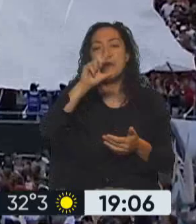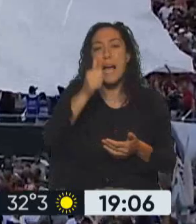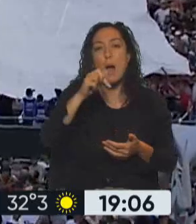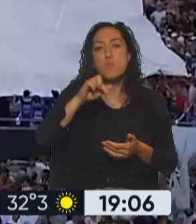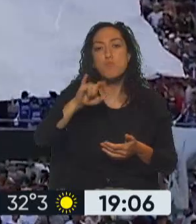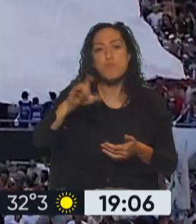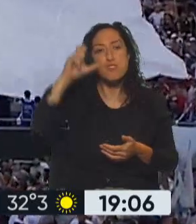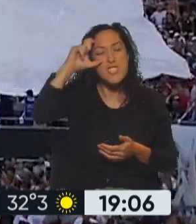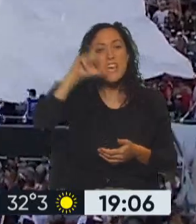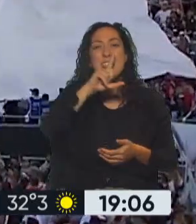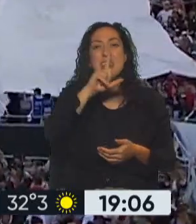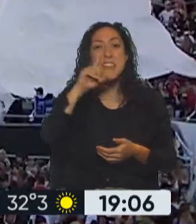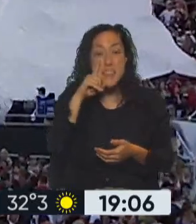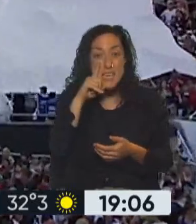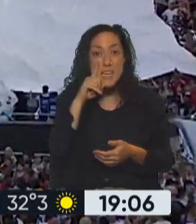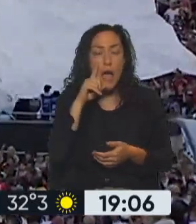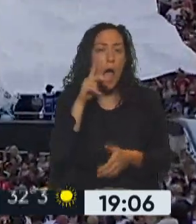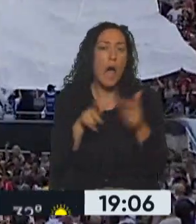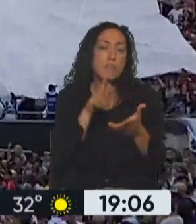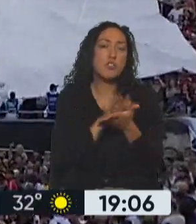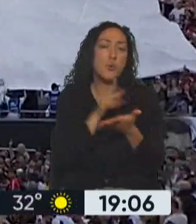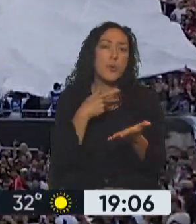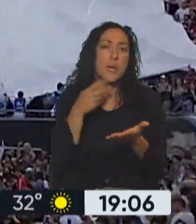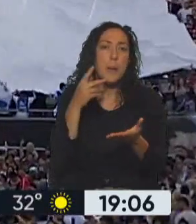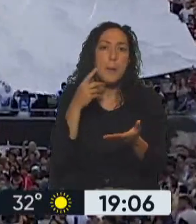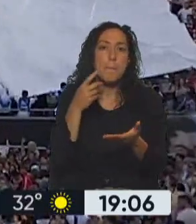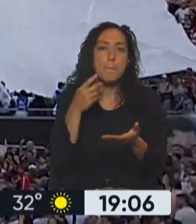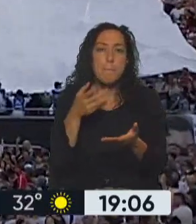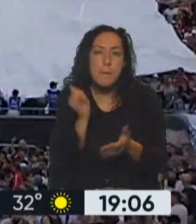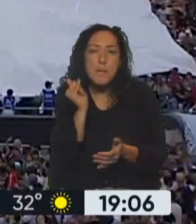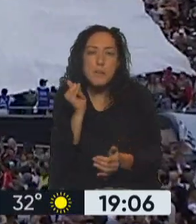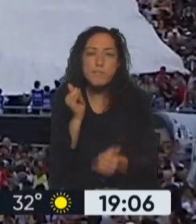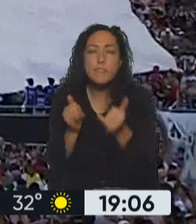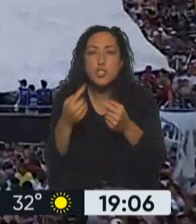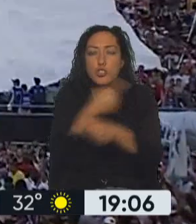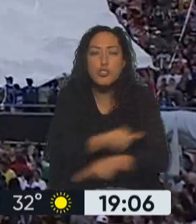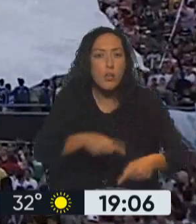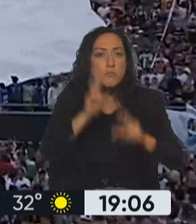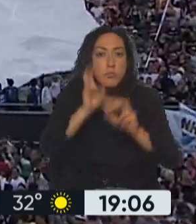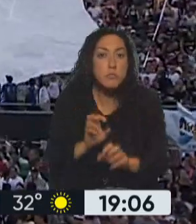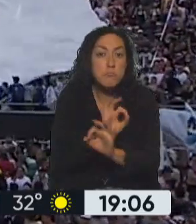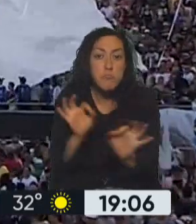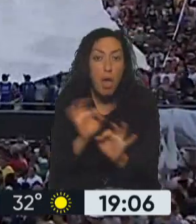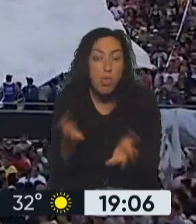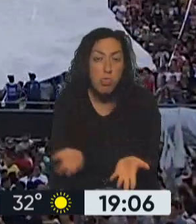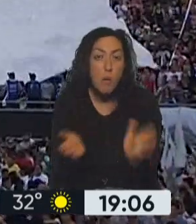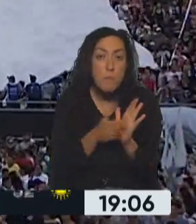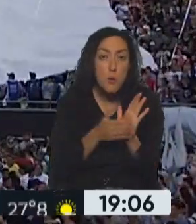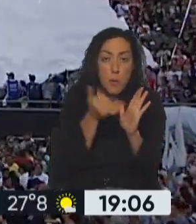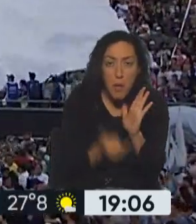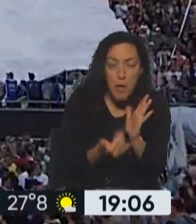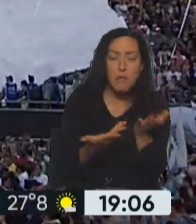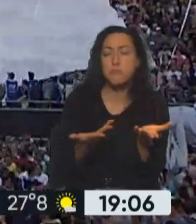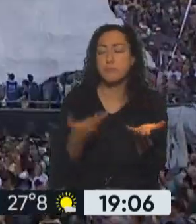digamos, aquellas pistas que no se siguieron o que no se investigaron y que motivaron justamente la recusación por parte de sus abogados.